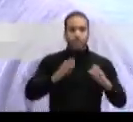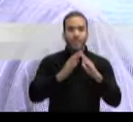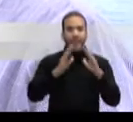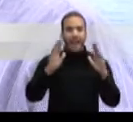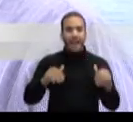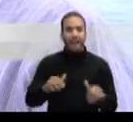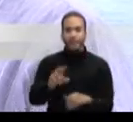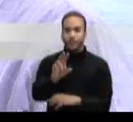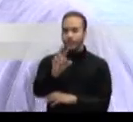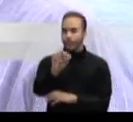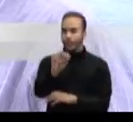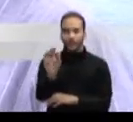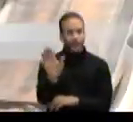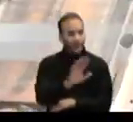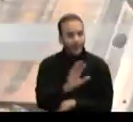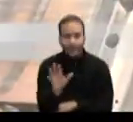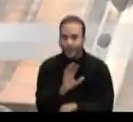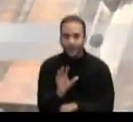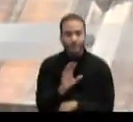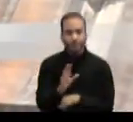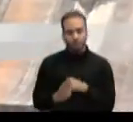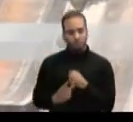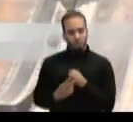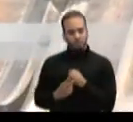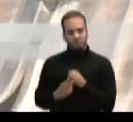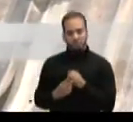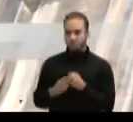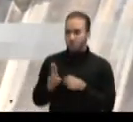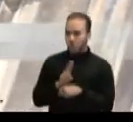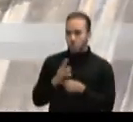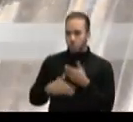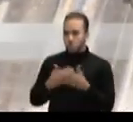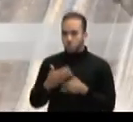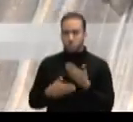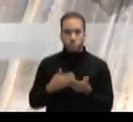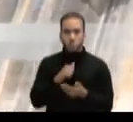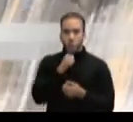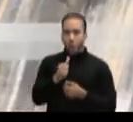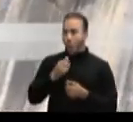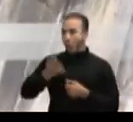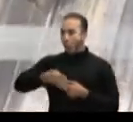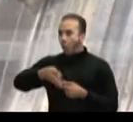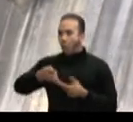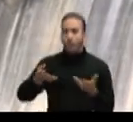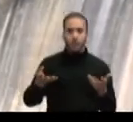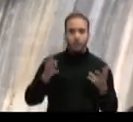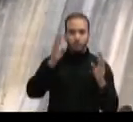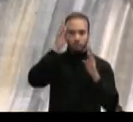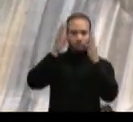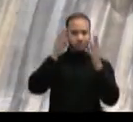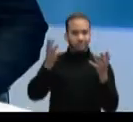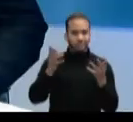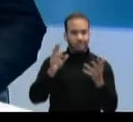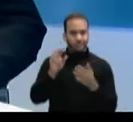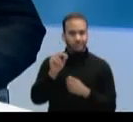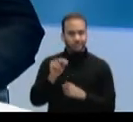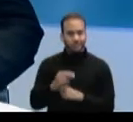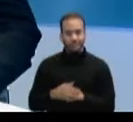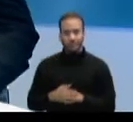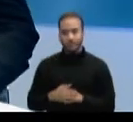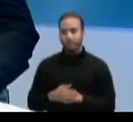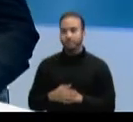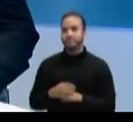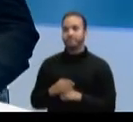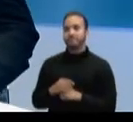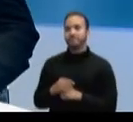¿no? Consuma moderadamente. Desde Trujillo Alto, Frank Camacho, Noticias 24/7, informa. Pasando a